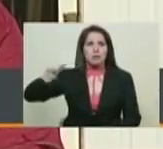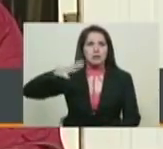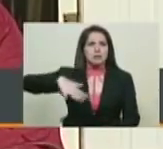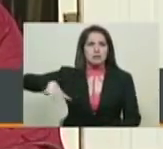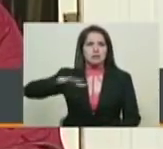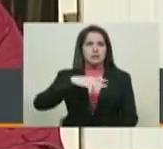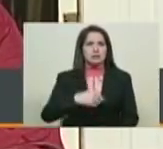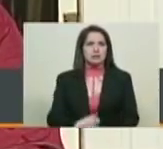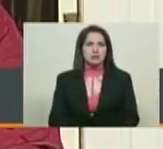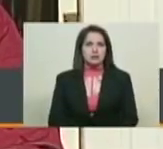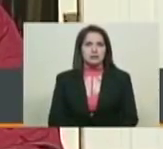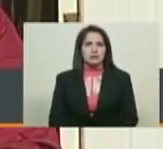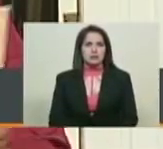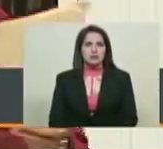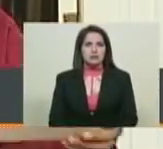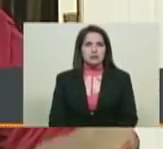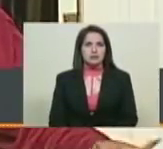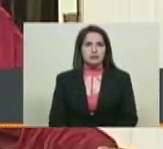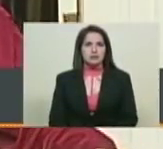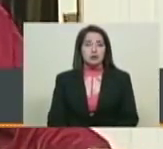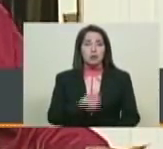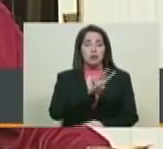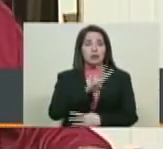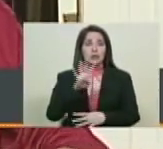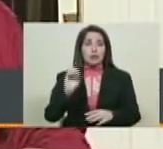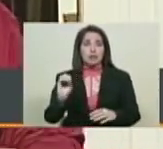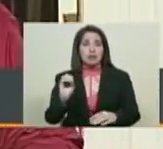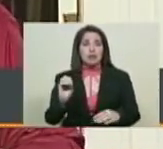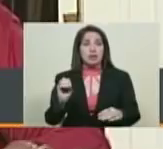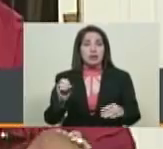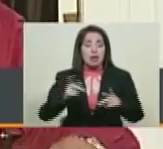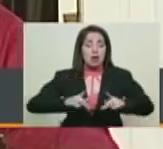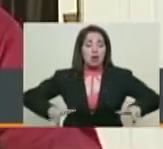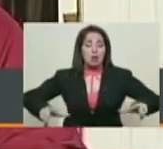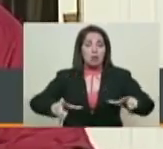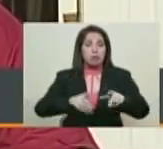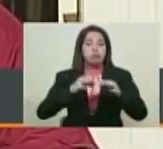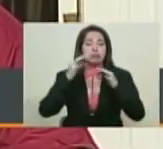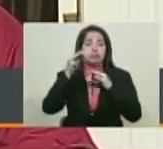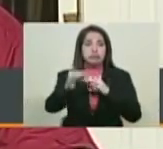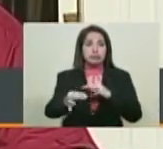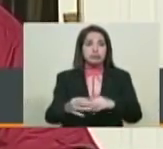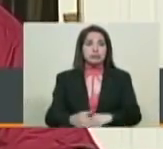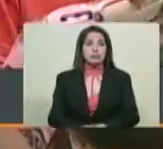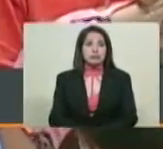44.000 hectáreas en los próximos días. El 18 de abril,